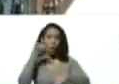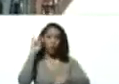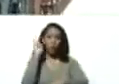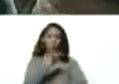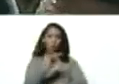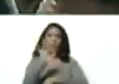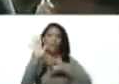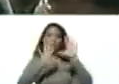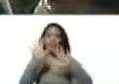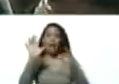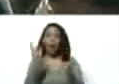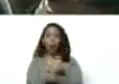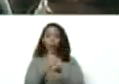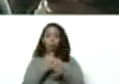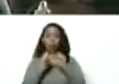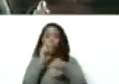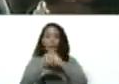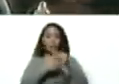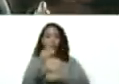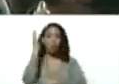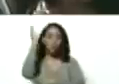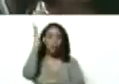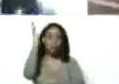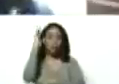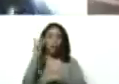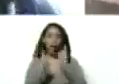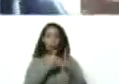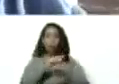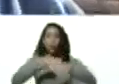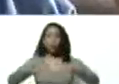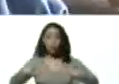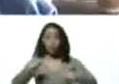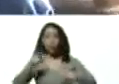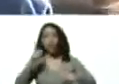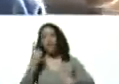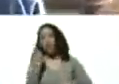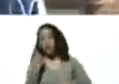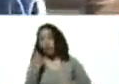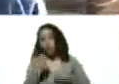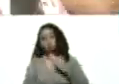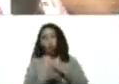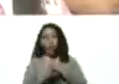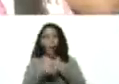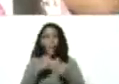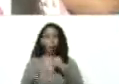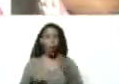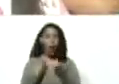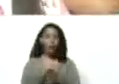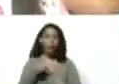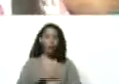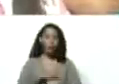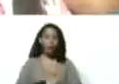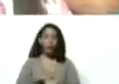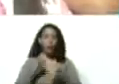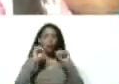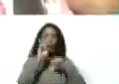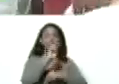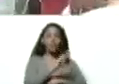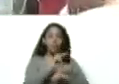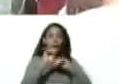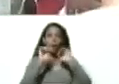15 de agosto, siguen realizando esa asamblea en algunos territorios que estaban pendientes, pero hasta este momento son 209